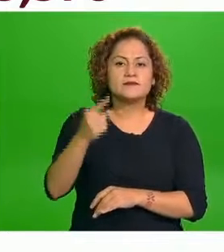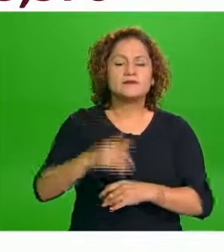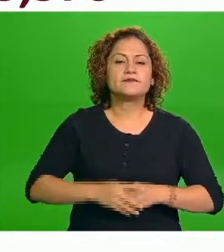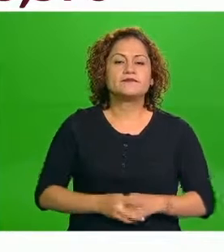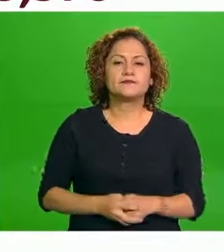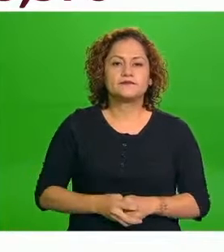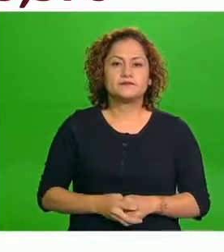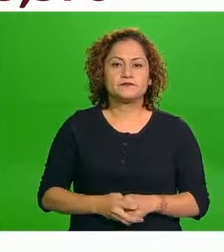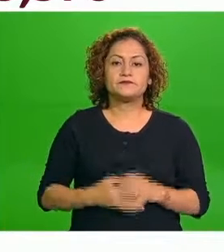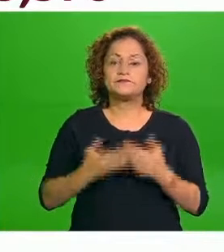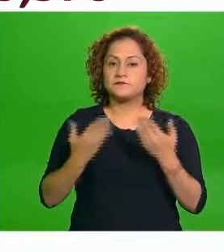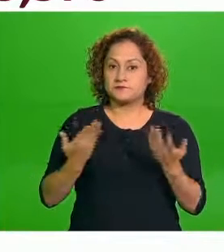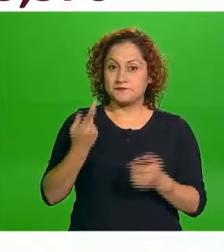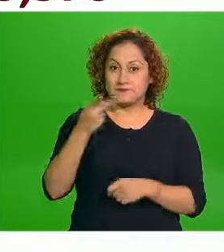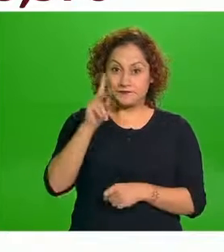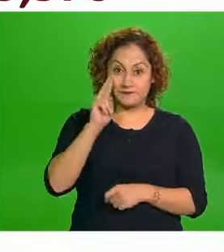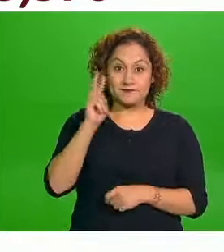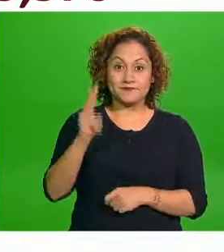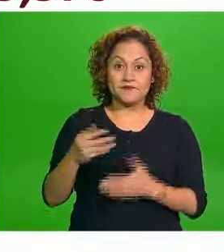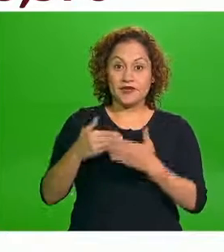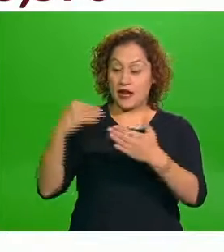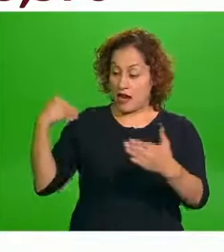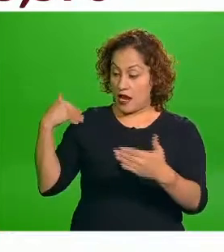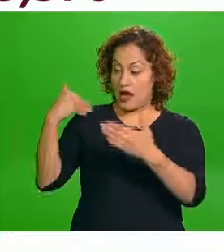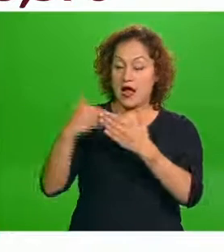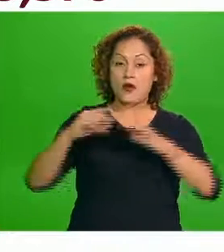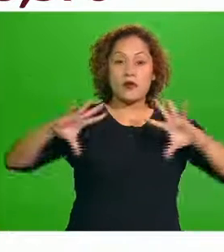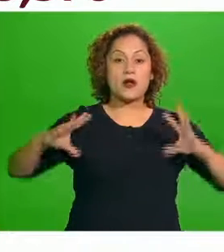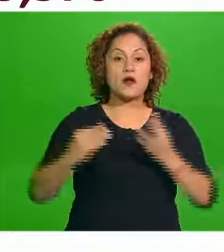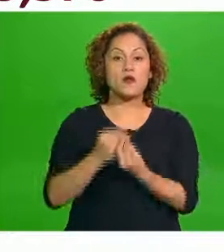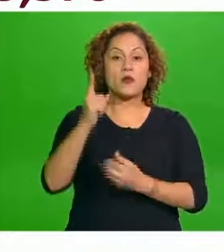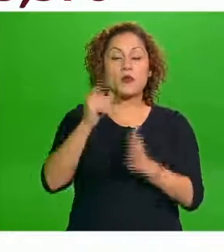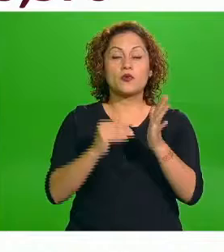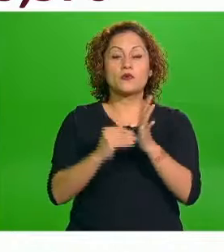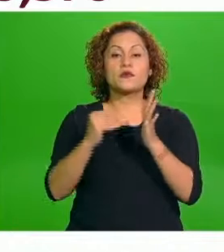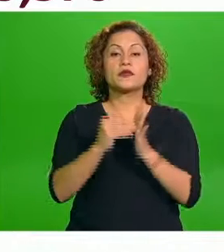observemos pues cómo ya tenemos al día de hoy un total de